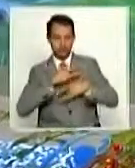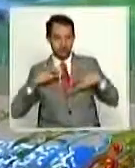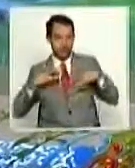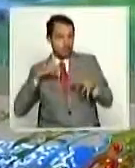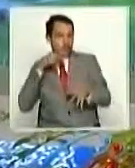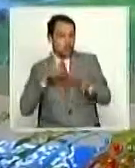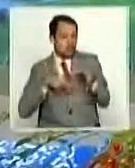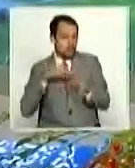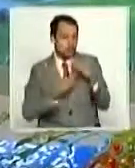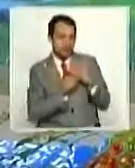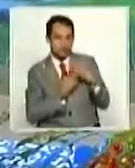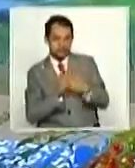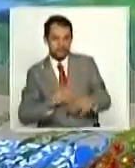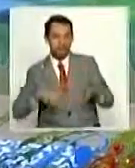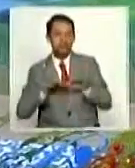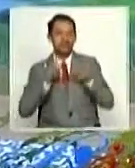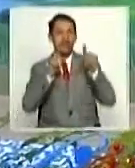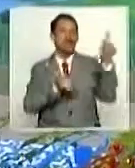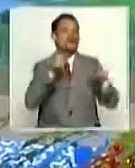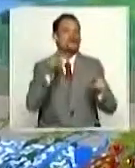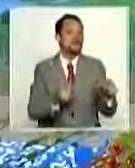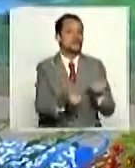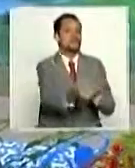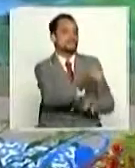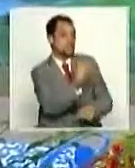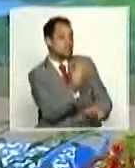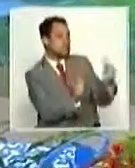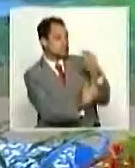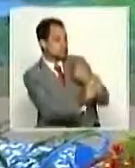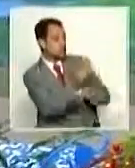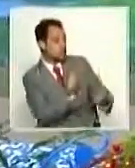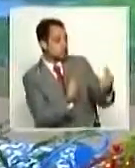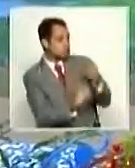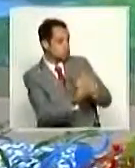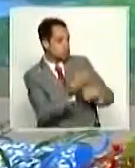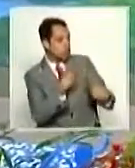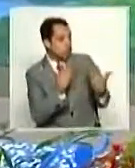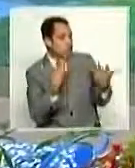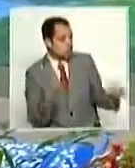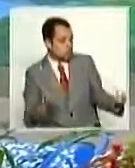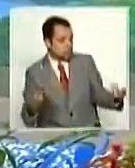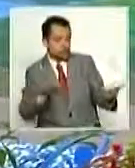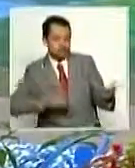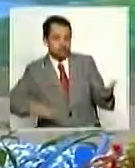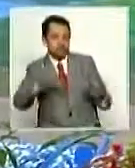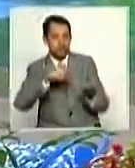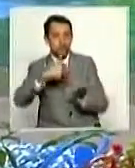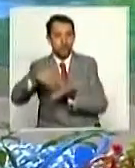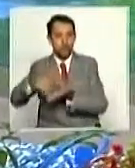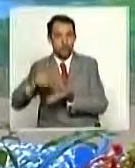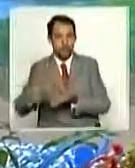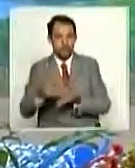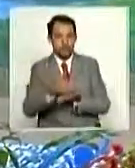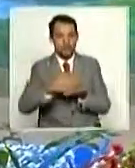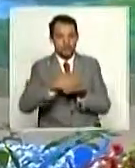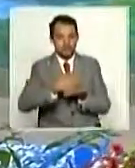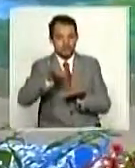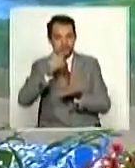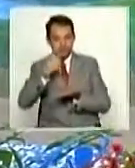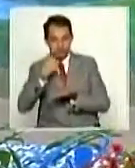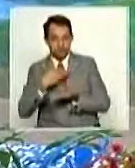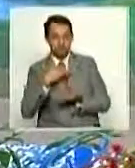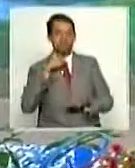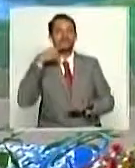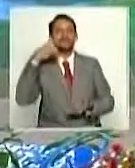educación. Aquellas personas que nos han preguntado por diferentes sitios donde puedan conseguir la línea de medicamentos, en Bucaramanga